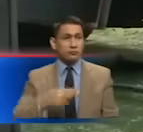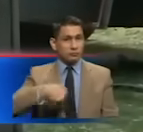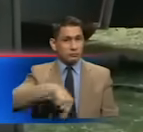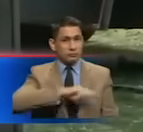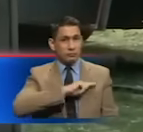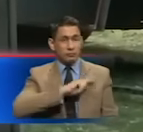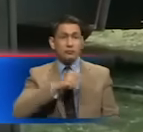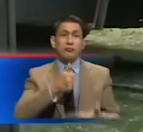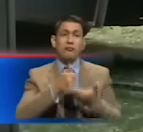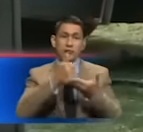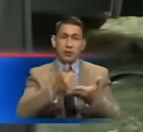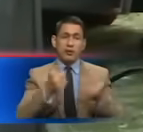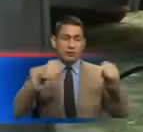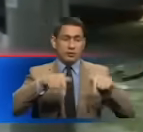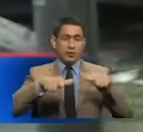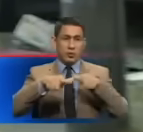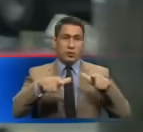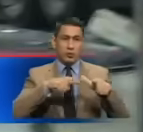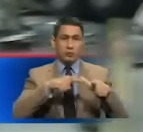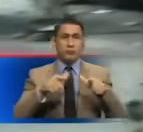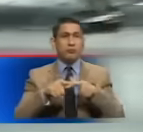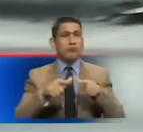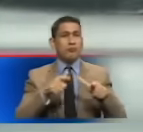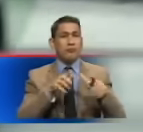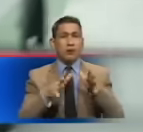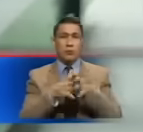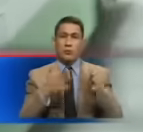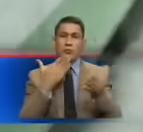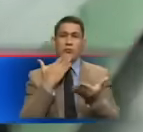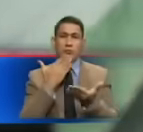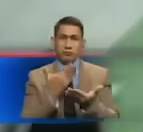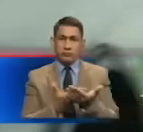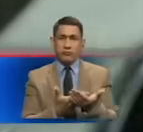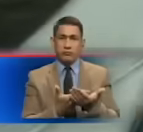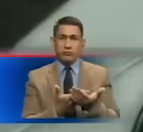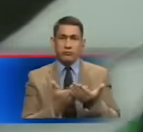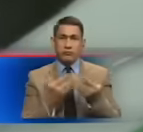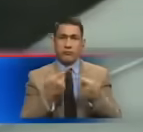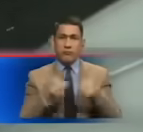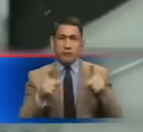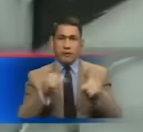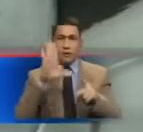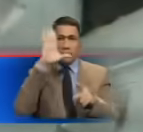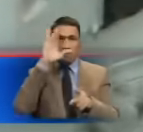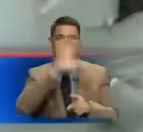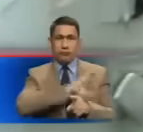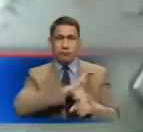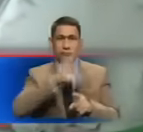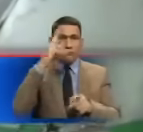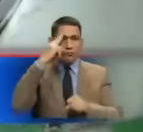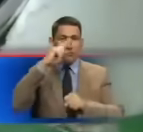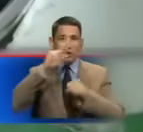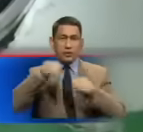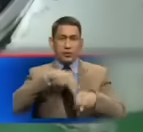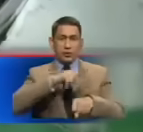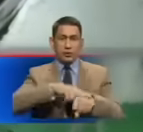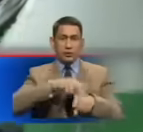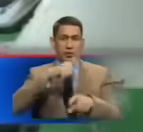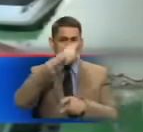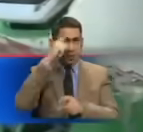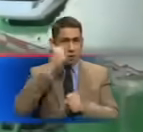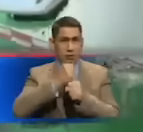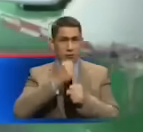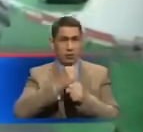el siniestro. Muchísimas gracias. También importantísima la intervención de la Policía Nacional. ¿Cuál ha sido el trabajo que ustedes